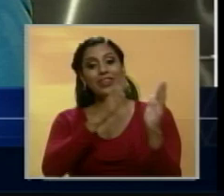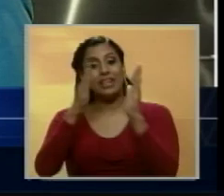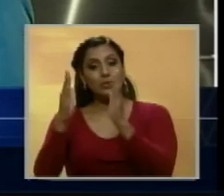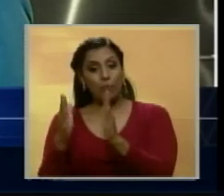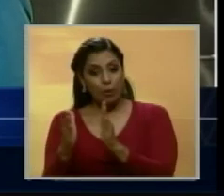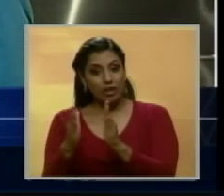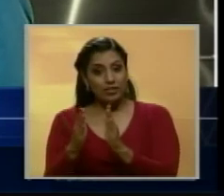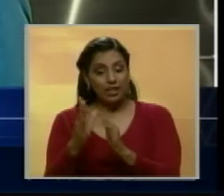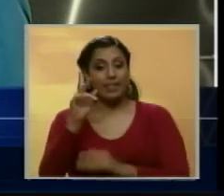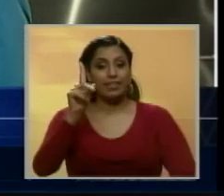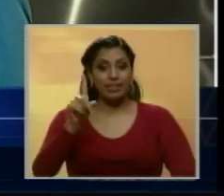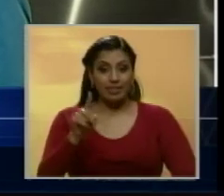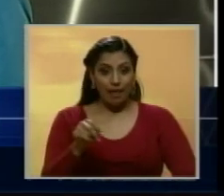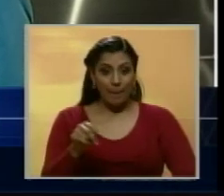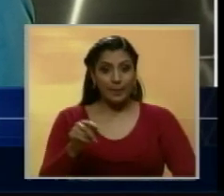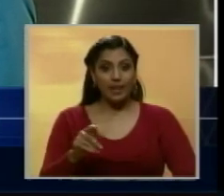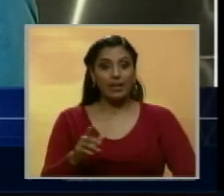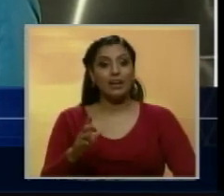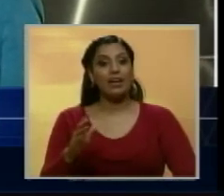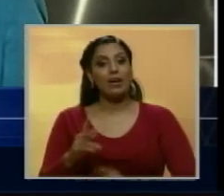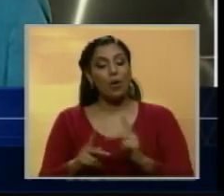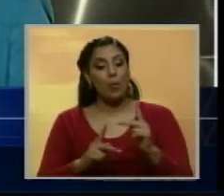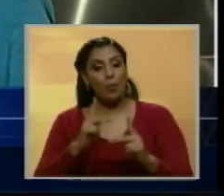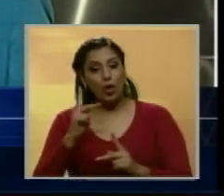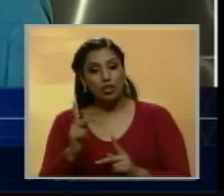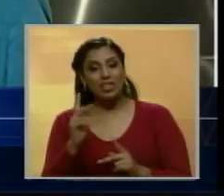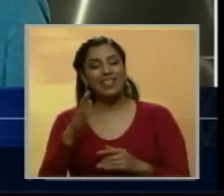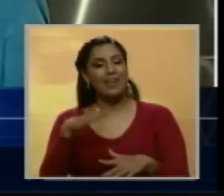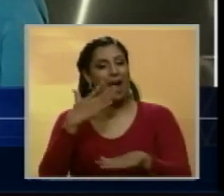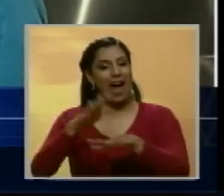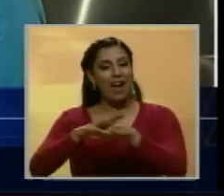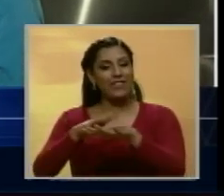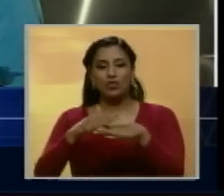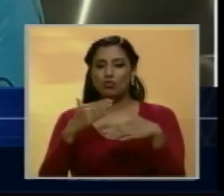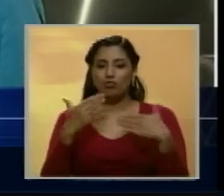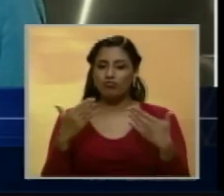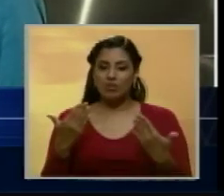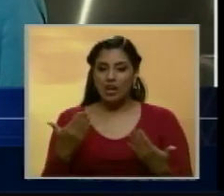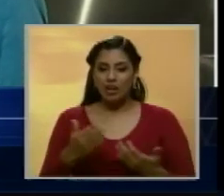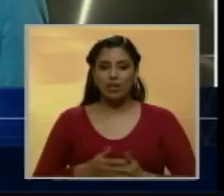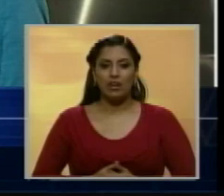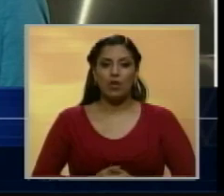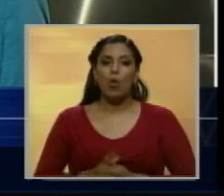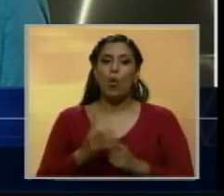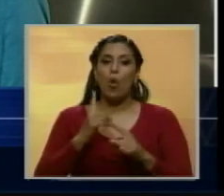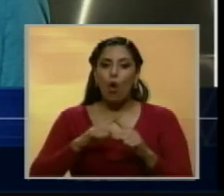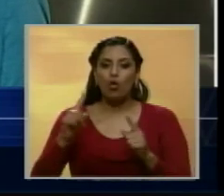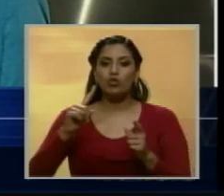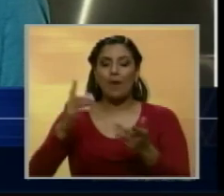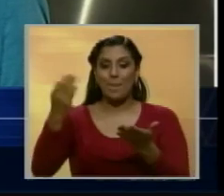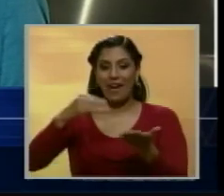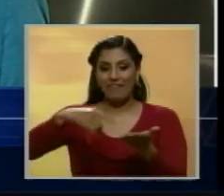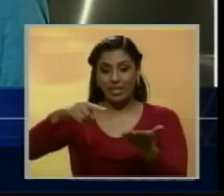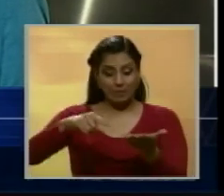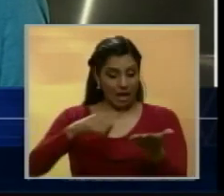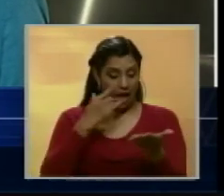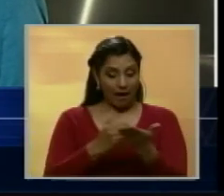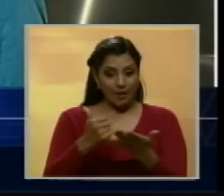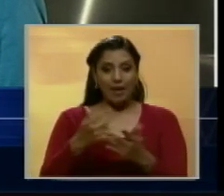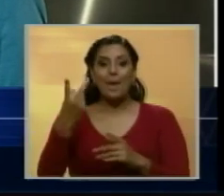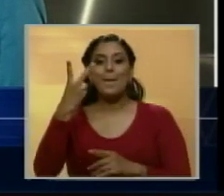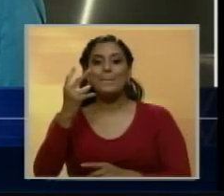Posteriormente también se va a proceder a solicitar otro monto de firmas que equivaldría